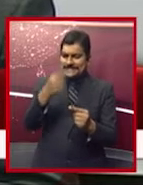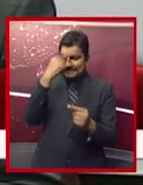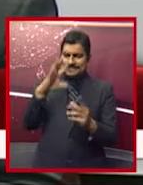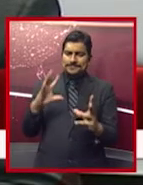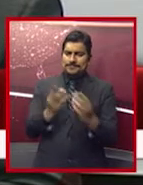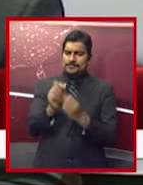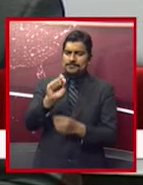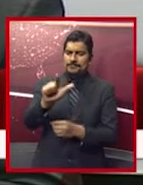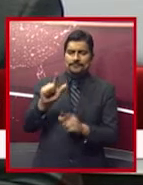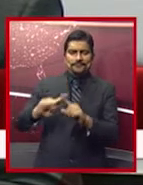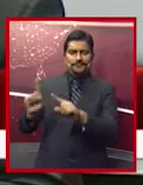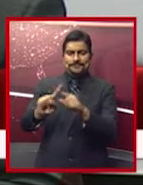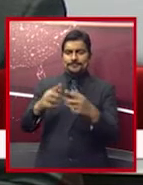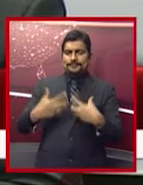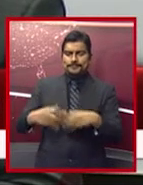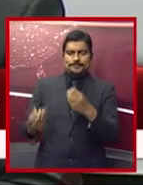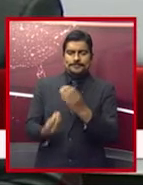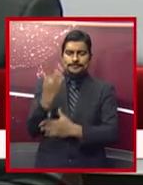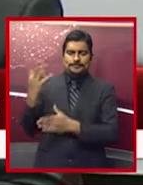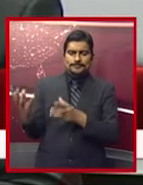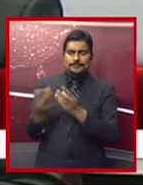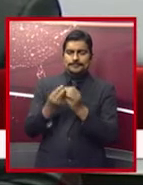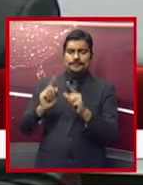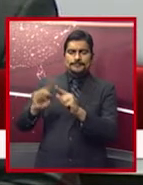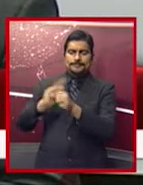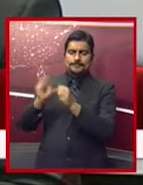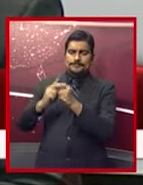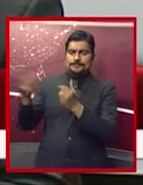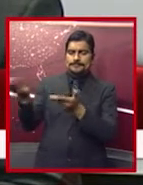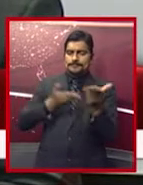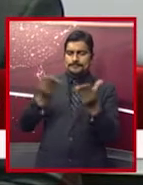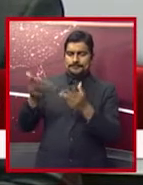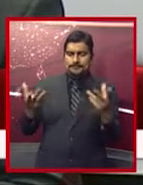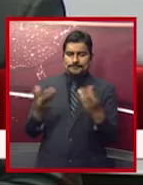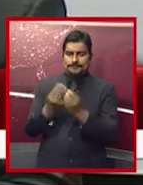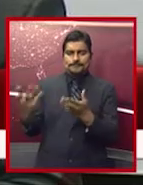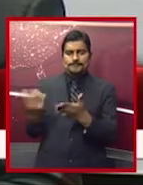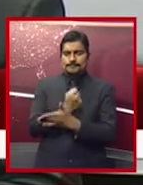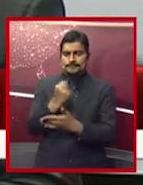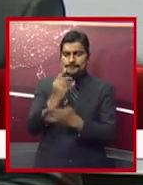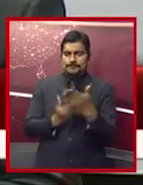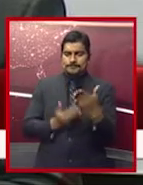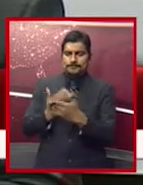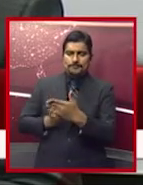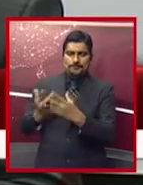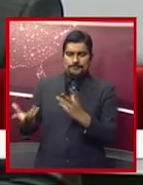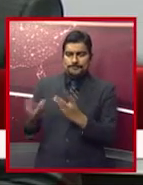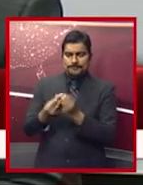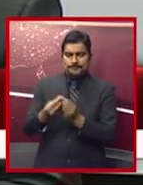con 27 nuevas empresas de 7 países que ganaron estos contratos.